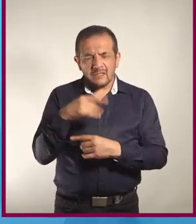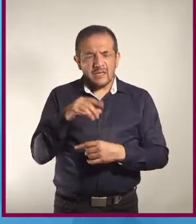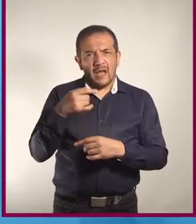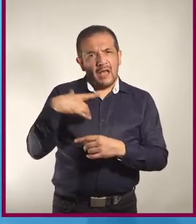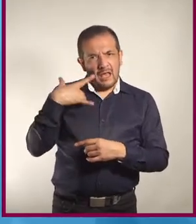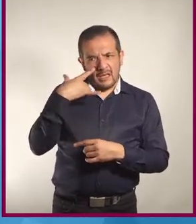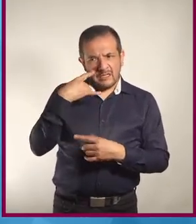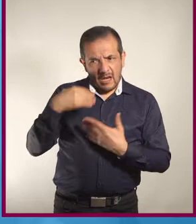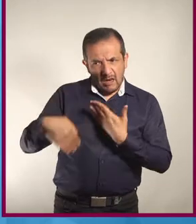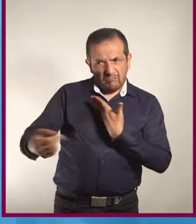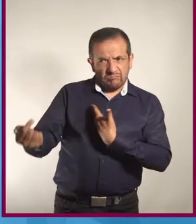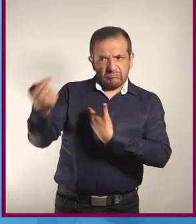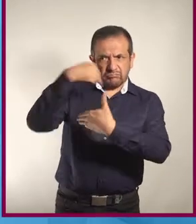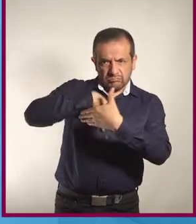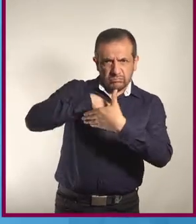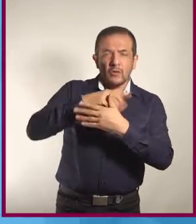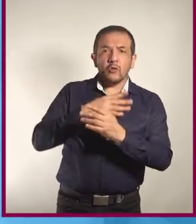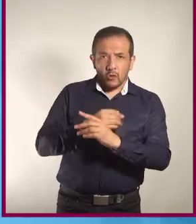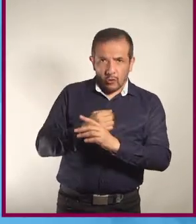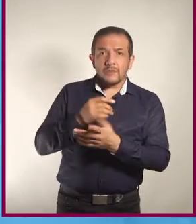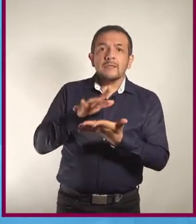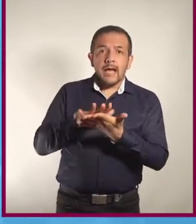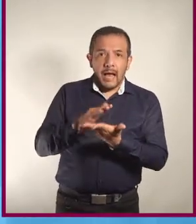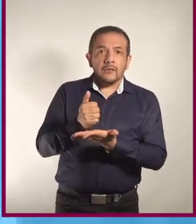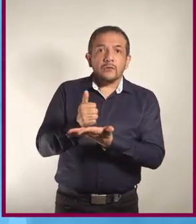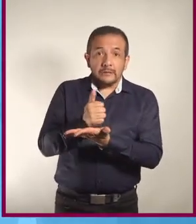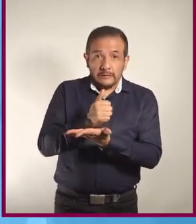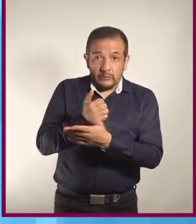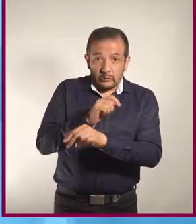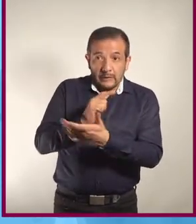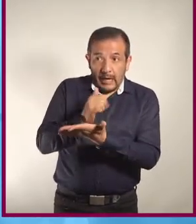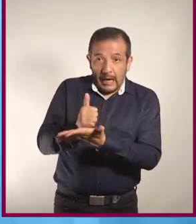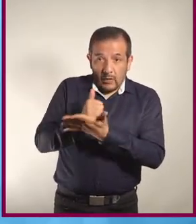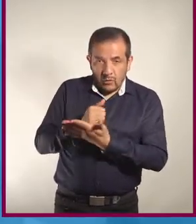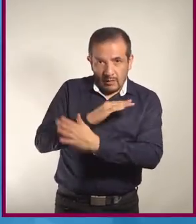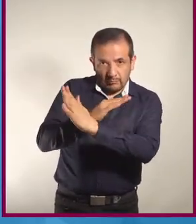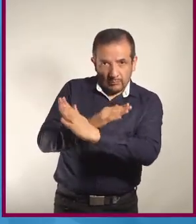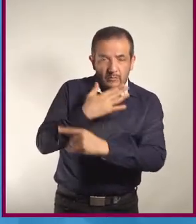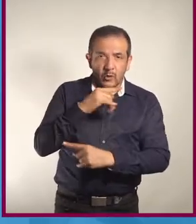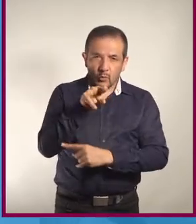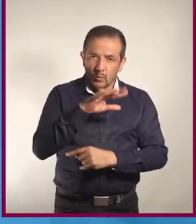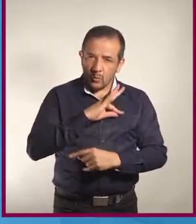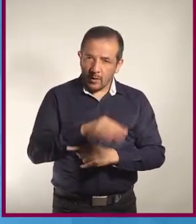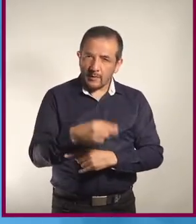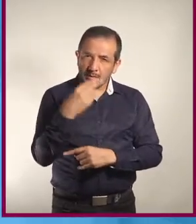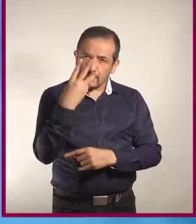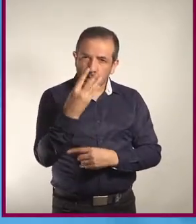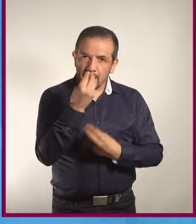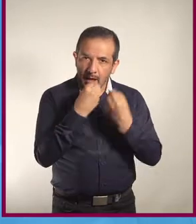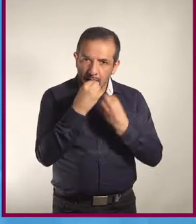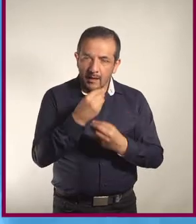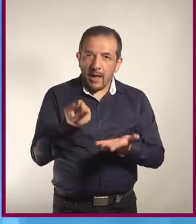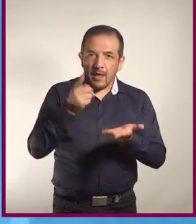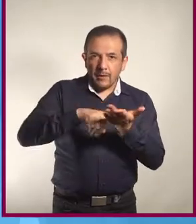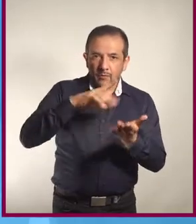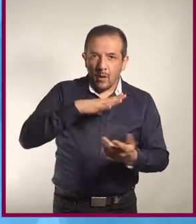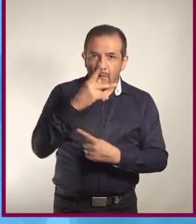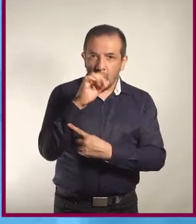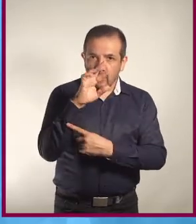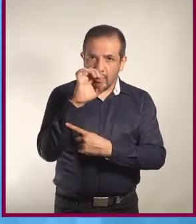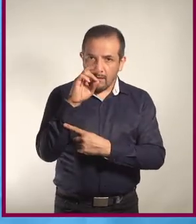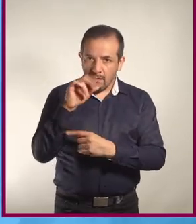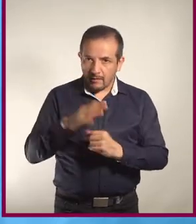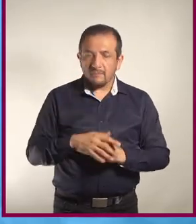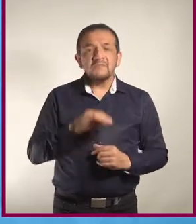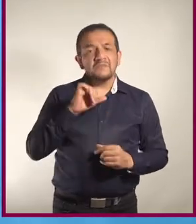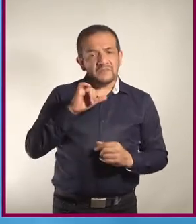como virus y las bacterias y sus toxinas, que las neutralizan. ¿Podrías mencionar tres alimentos que tengan